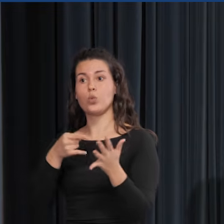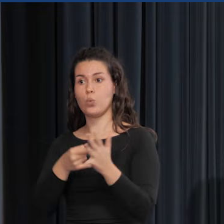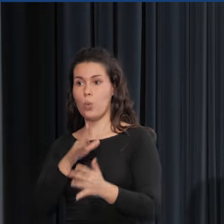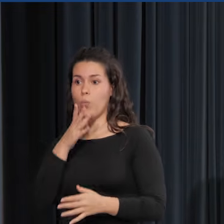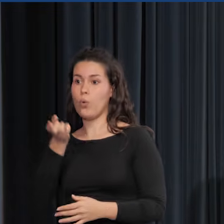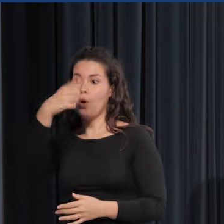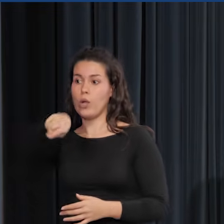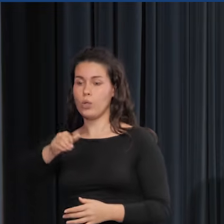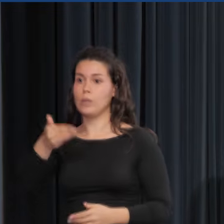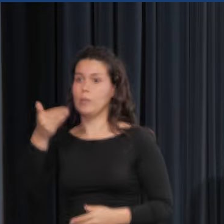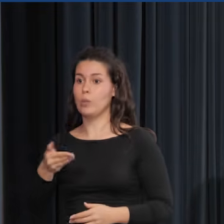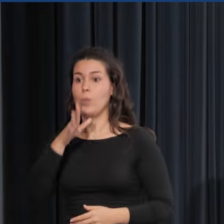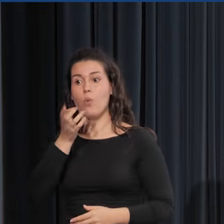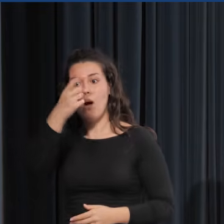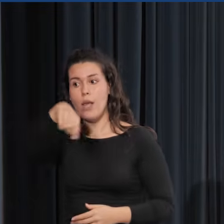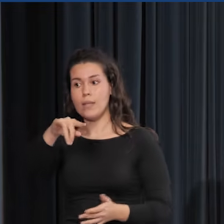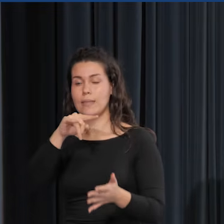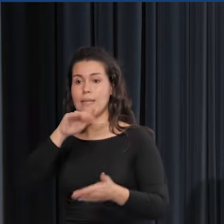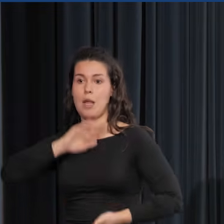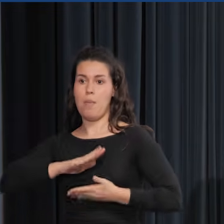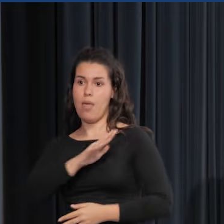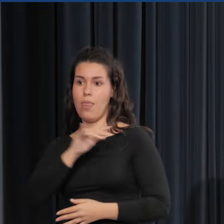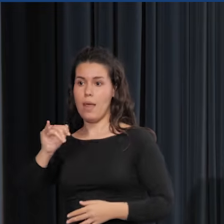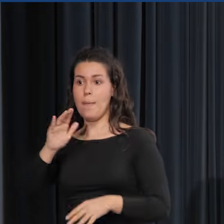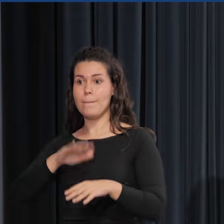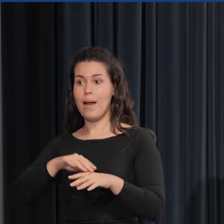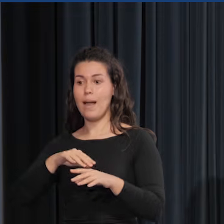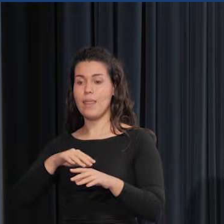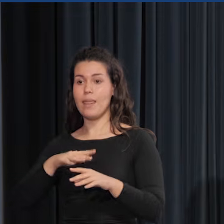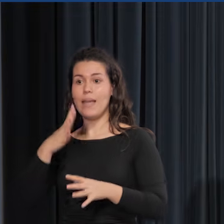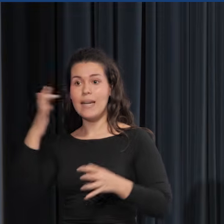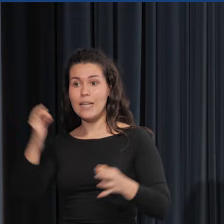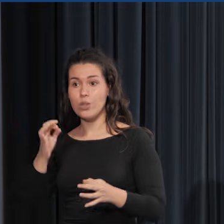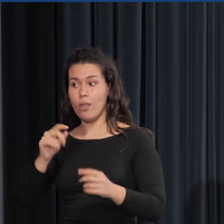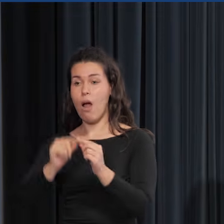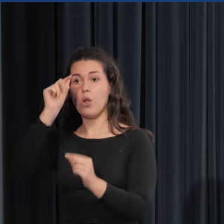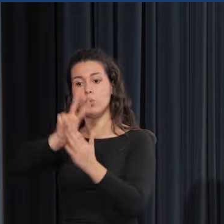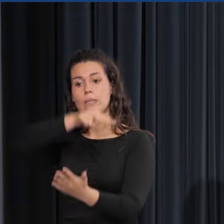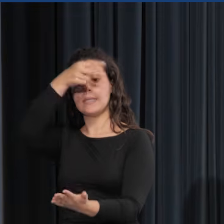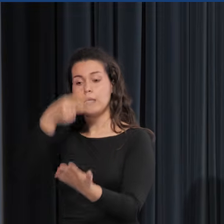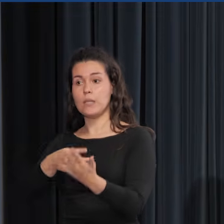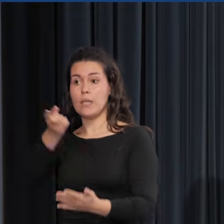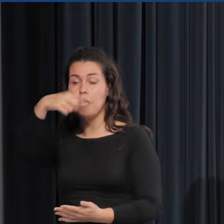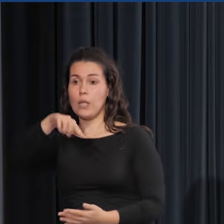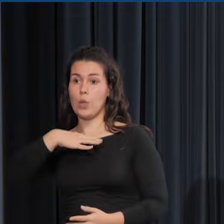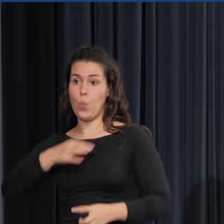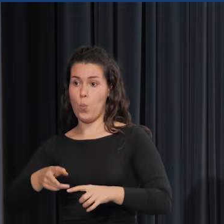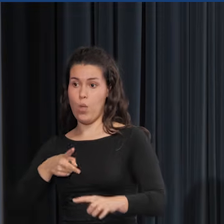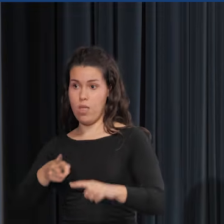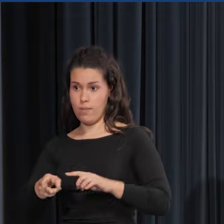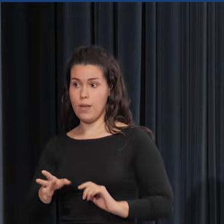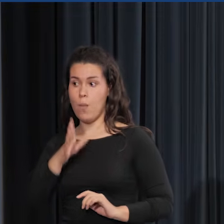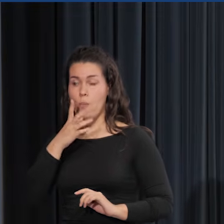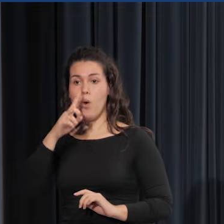en cierta medida tienen la capacidad para eliminar este tipo de riesgos de caída de altura, ya que definen las características que tienen que tener